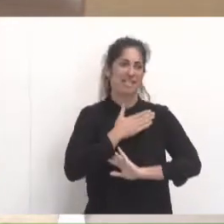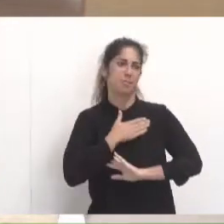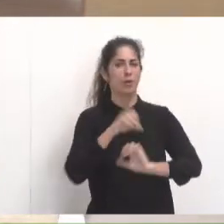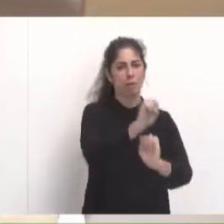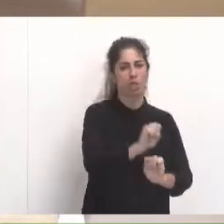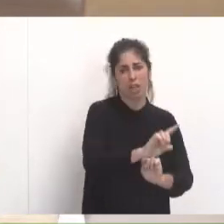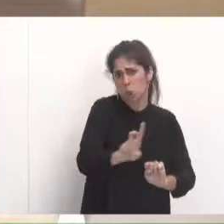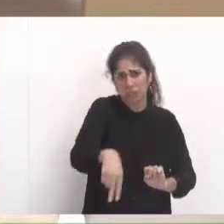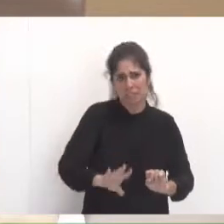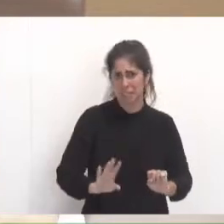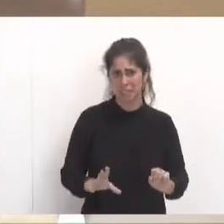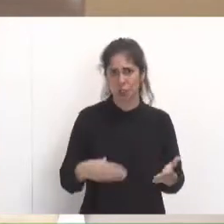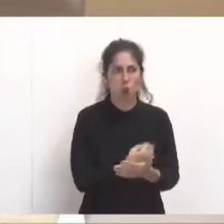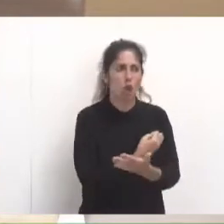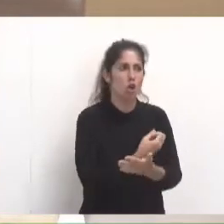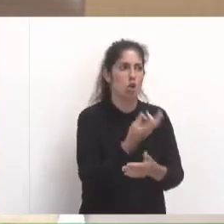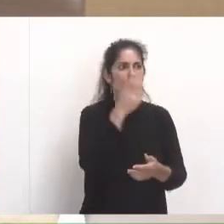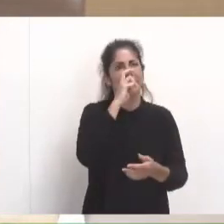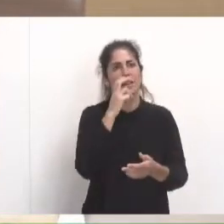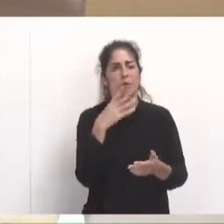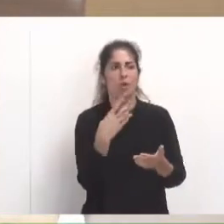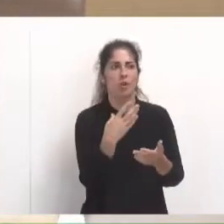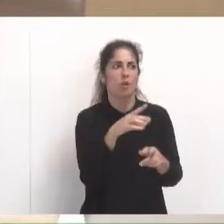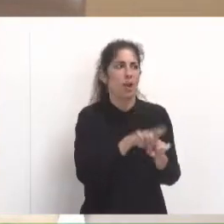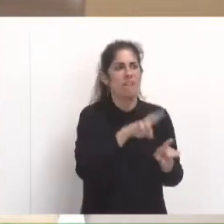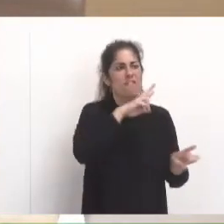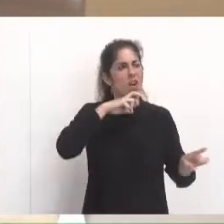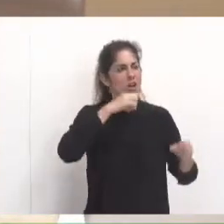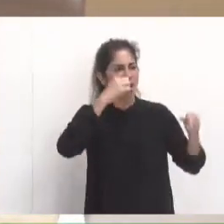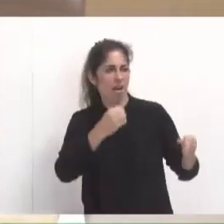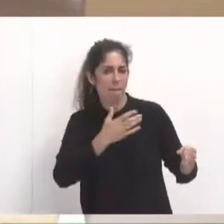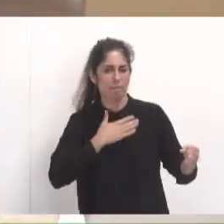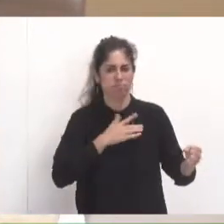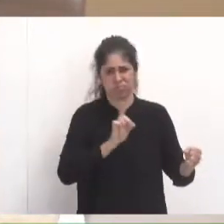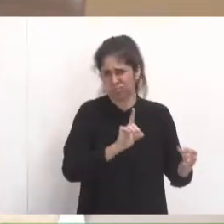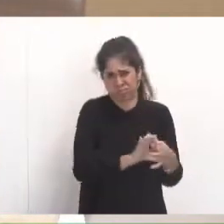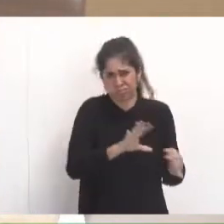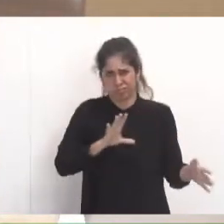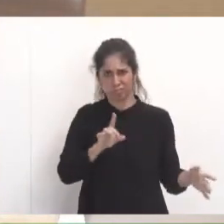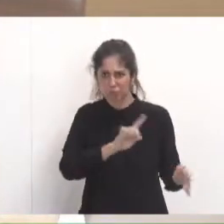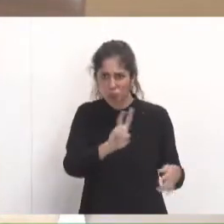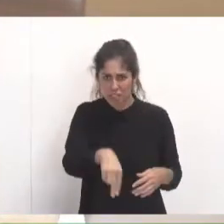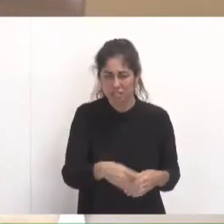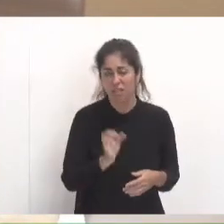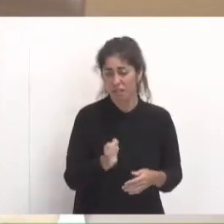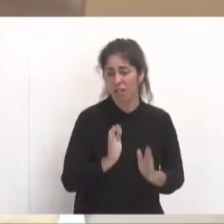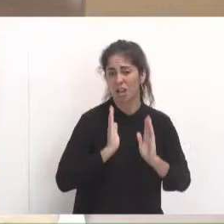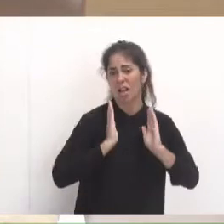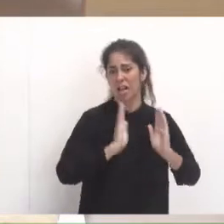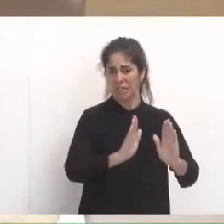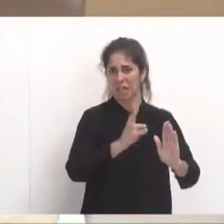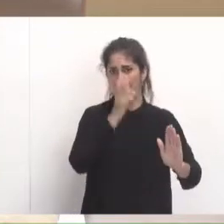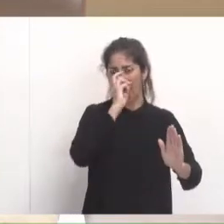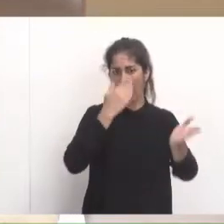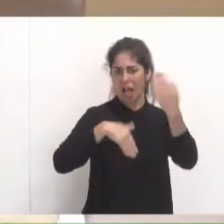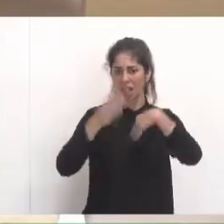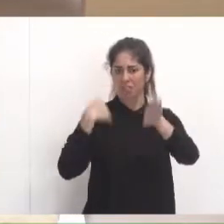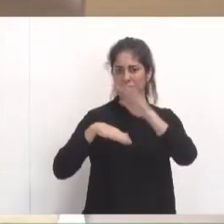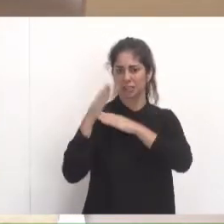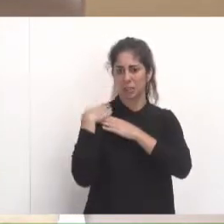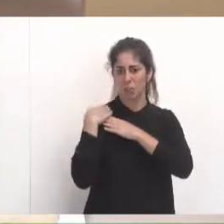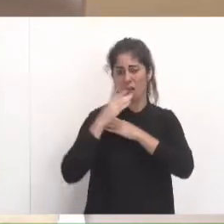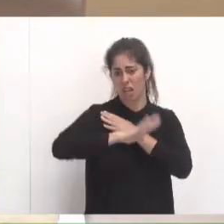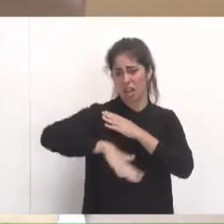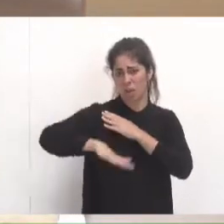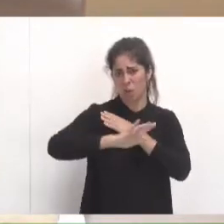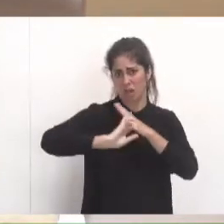protegido, ni todo lo antiguo tiene valores en ese caso. Entonces, ya es una carretera que sí, es verdad que es la carretera antigua del sur, pero en